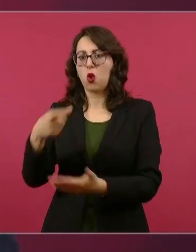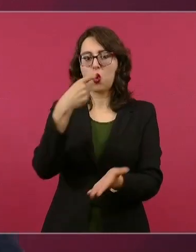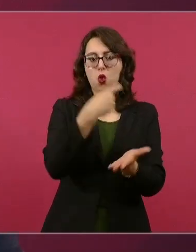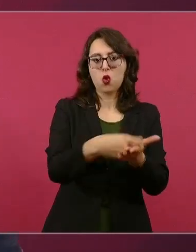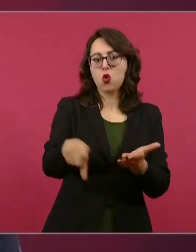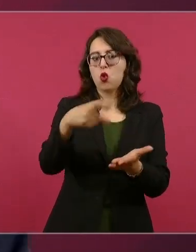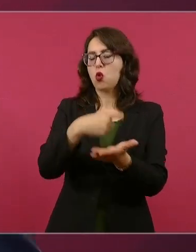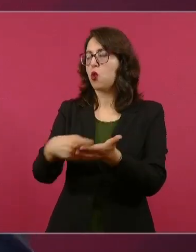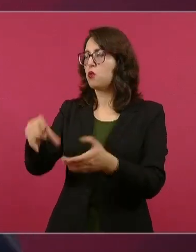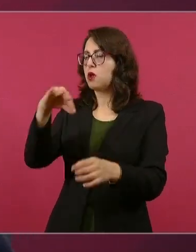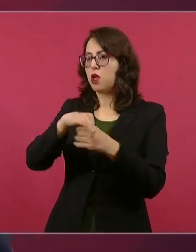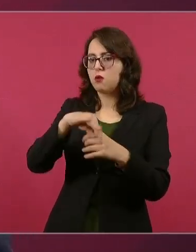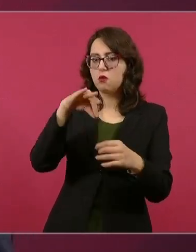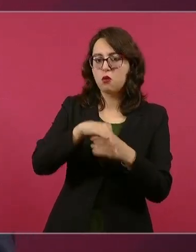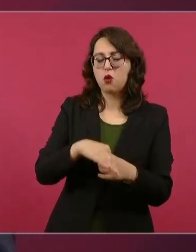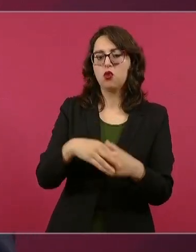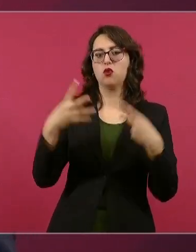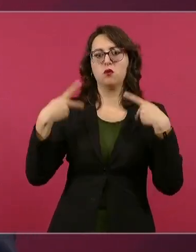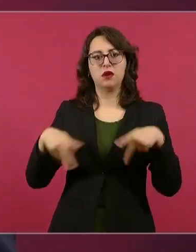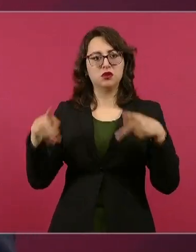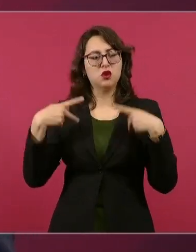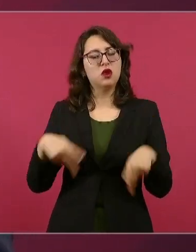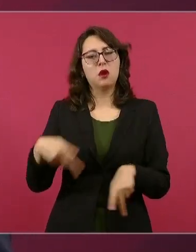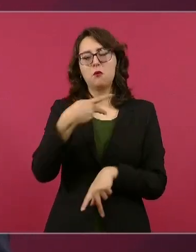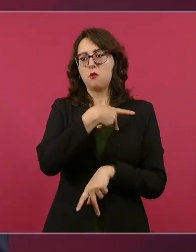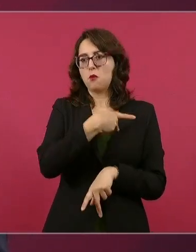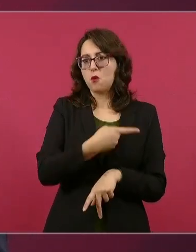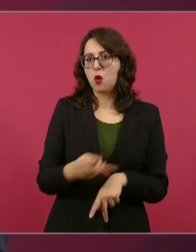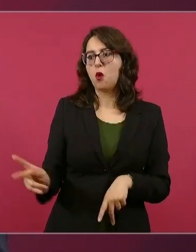para traficar con la pobreza de la gente.